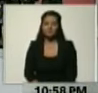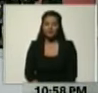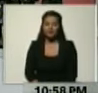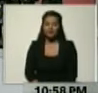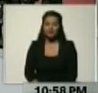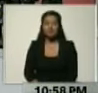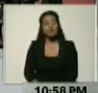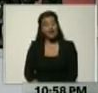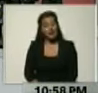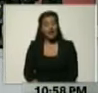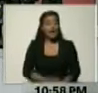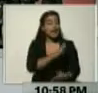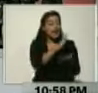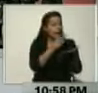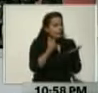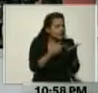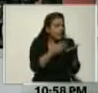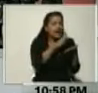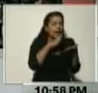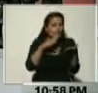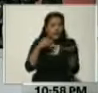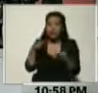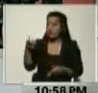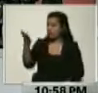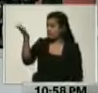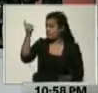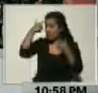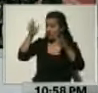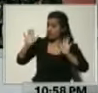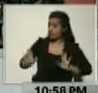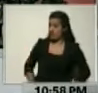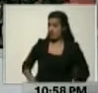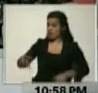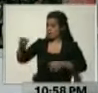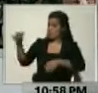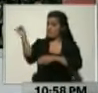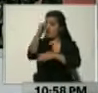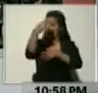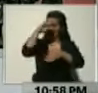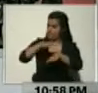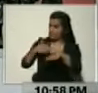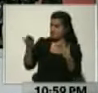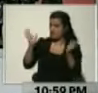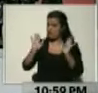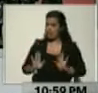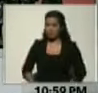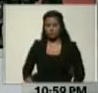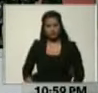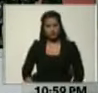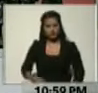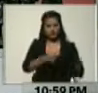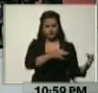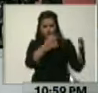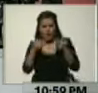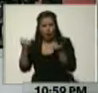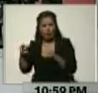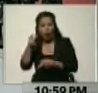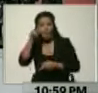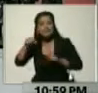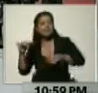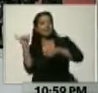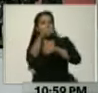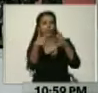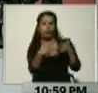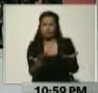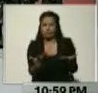Chávez, Capriles critica a Chávez por atenderse en Cuba. Fíjate con qué moral. Con qué moral. Vamos aquí,